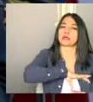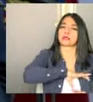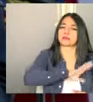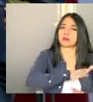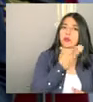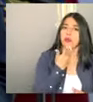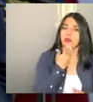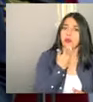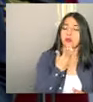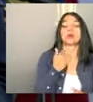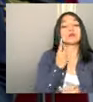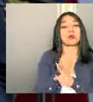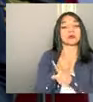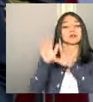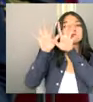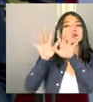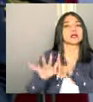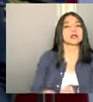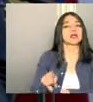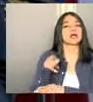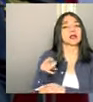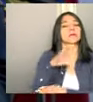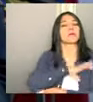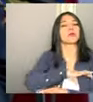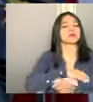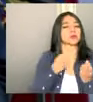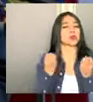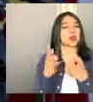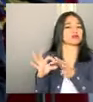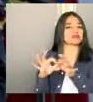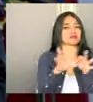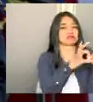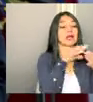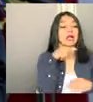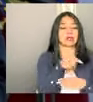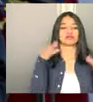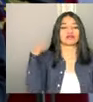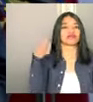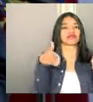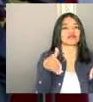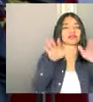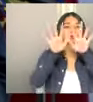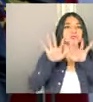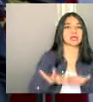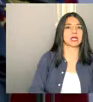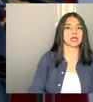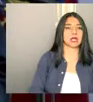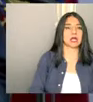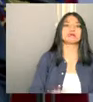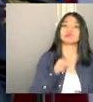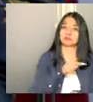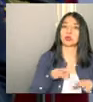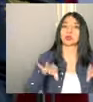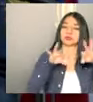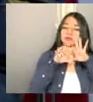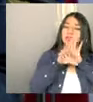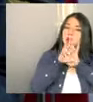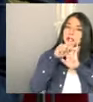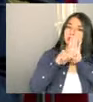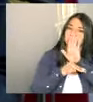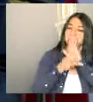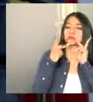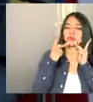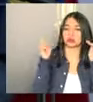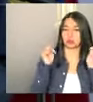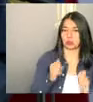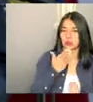necesitamos fijarnos en las secretarías que tiene el municipio. Por lo tanto, este será un foco de atención: secretarías, política pública, cómo se viene ejecutando.